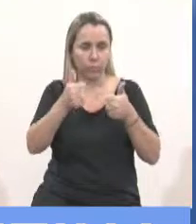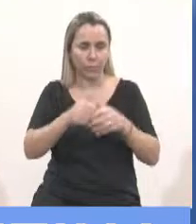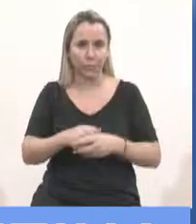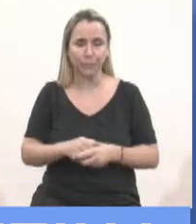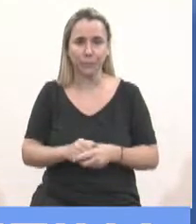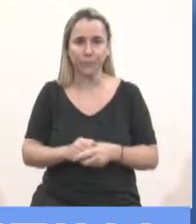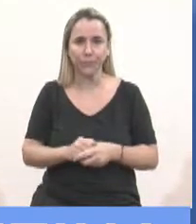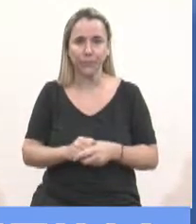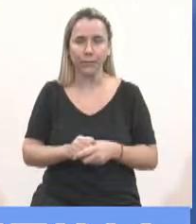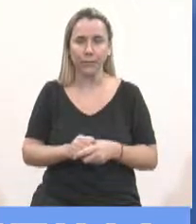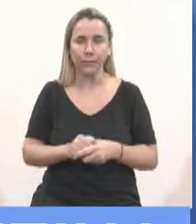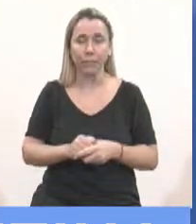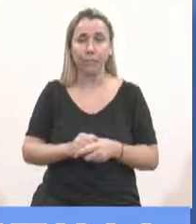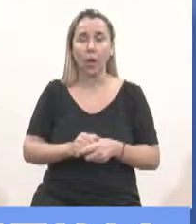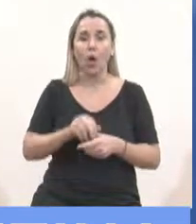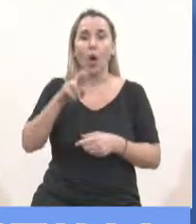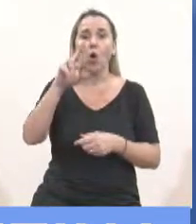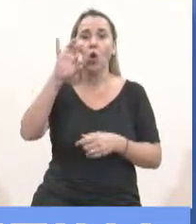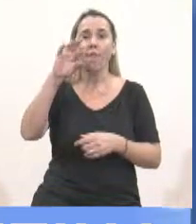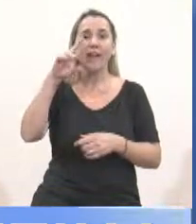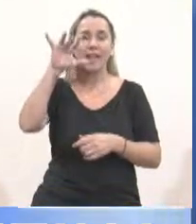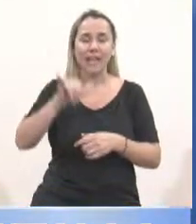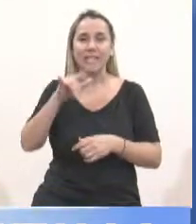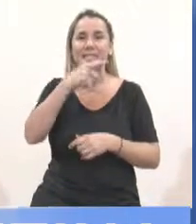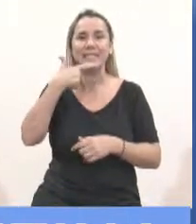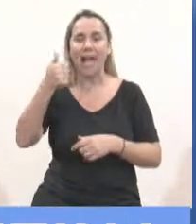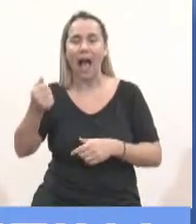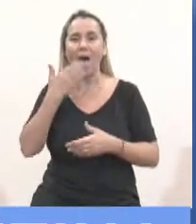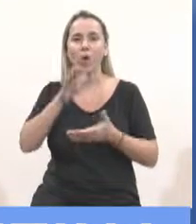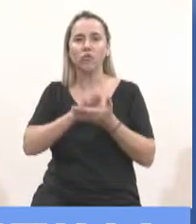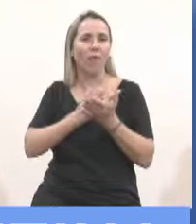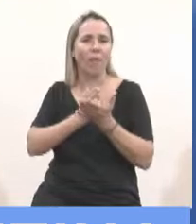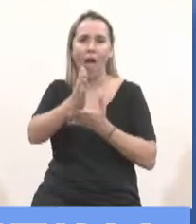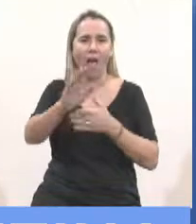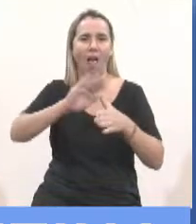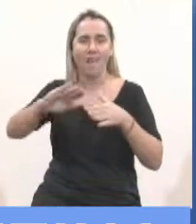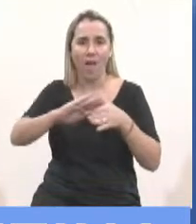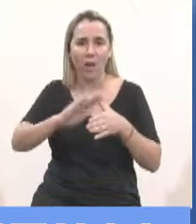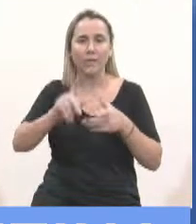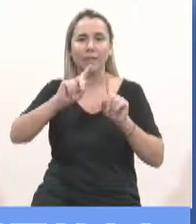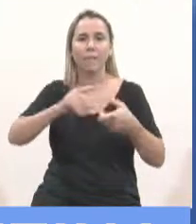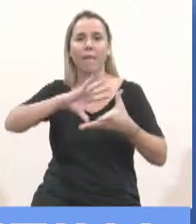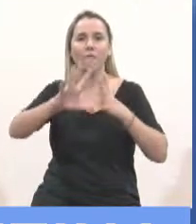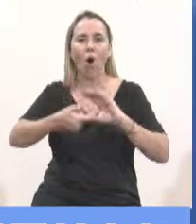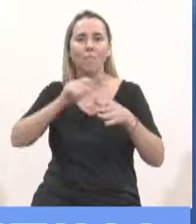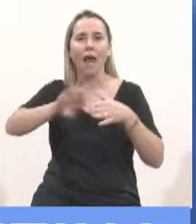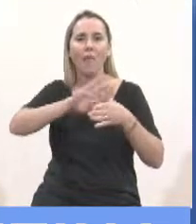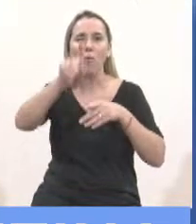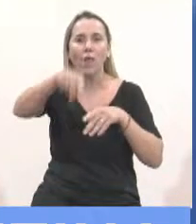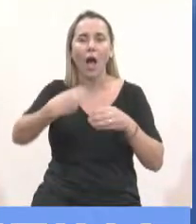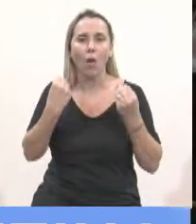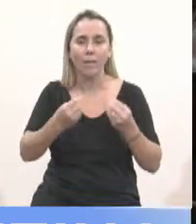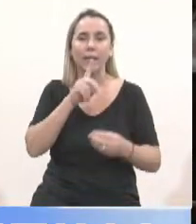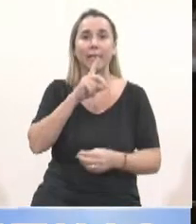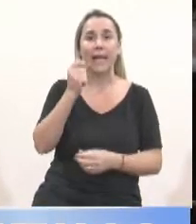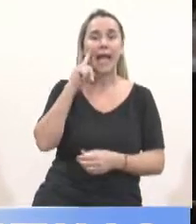clarificador. Rodríguez Saá, que habló sobre el tema del endeudamiento eterno y de las formas que se hacen las deudas.